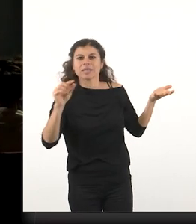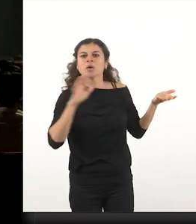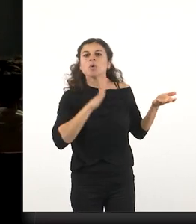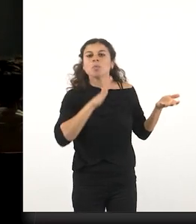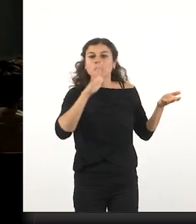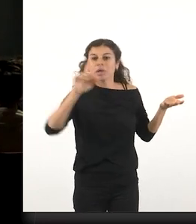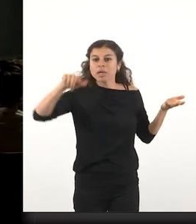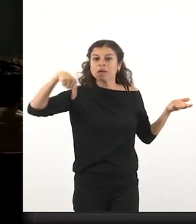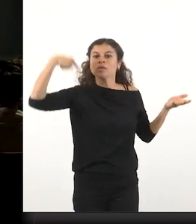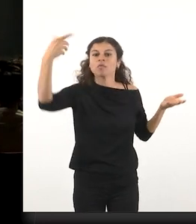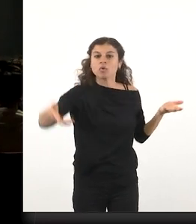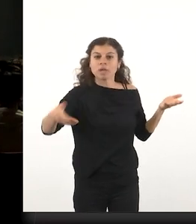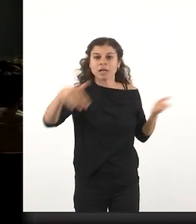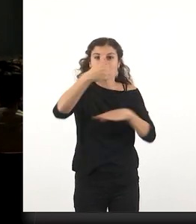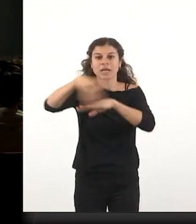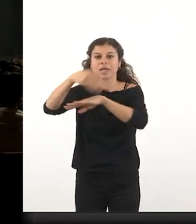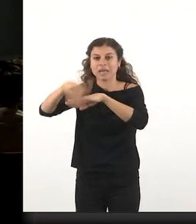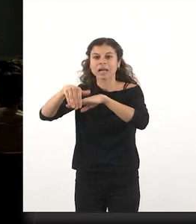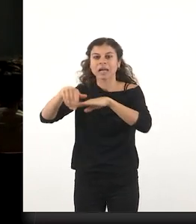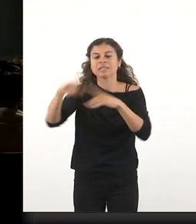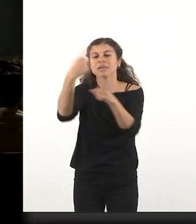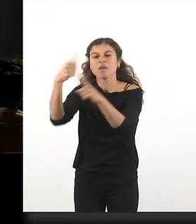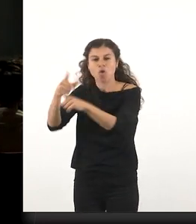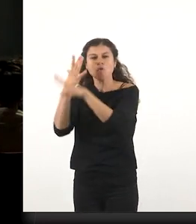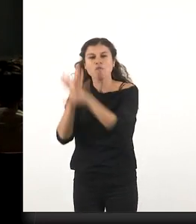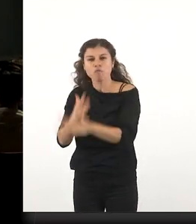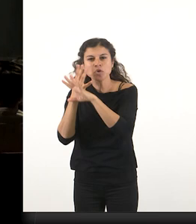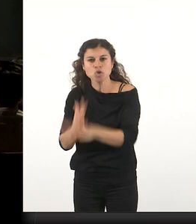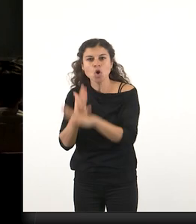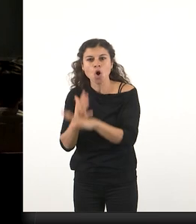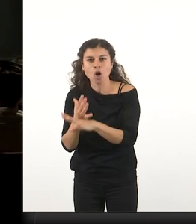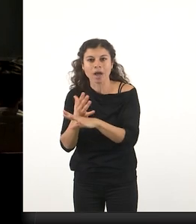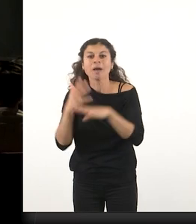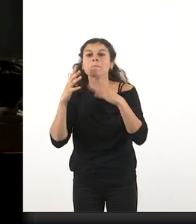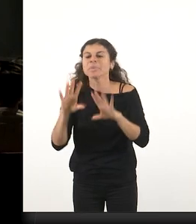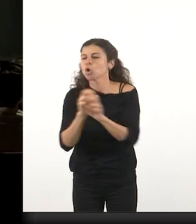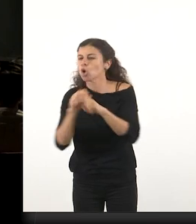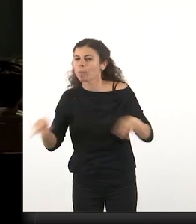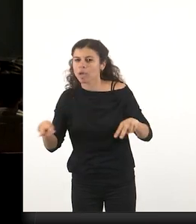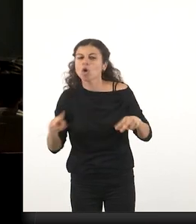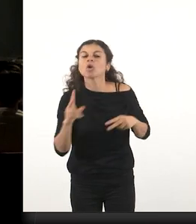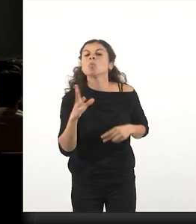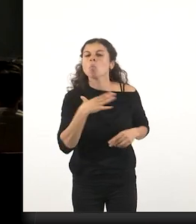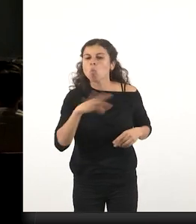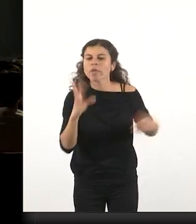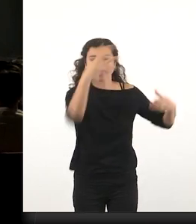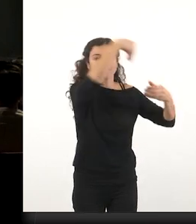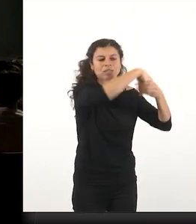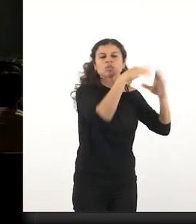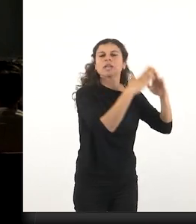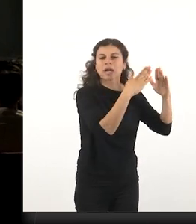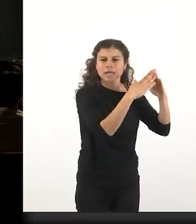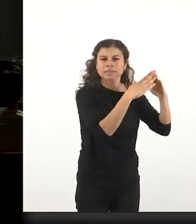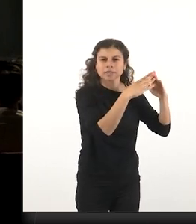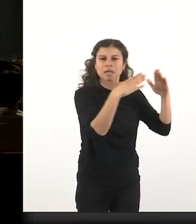calle. Aunque te diga tu familia que las manadas están violando allá afuera, puedes vivir con lo peor dentro de tu casa y nadie cuenta nada porque es familia.